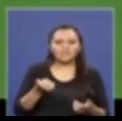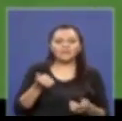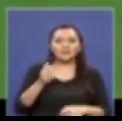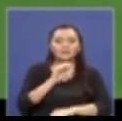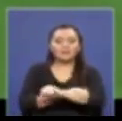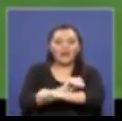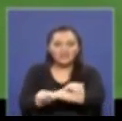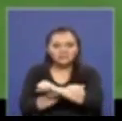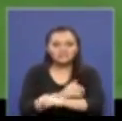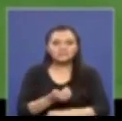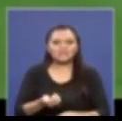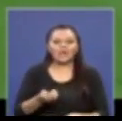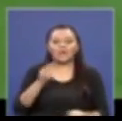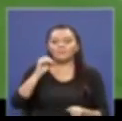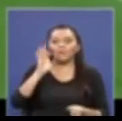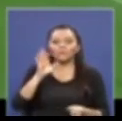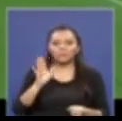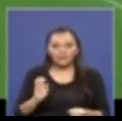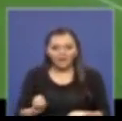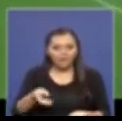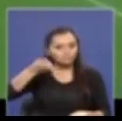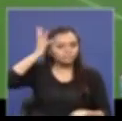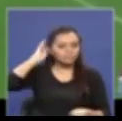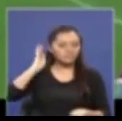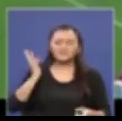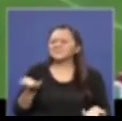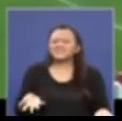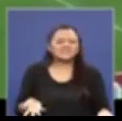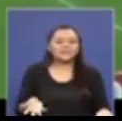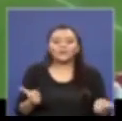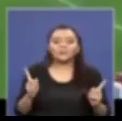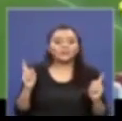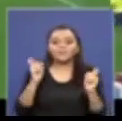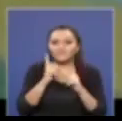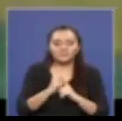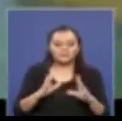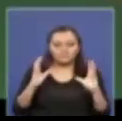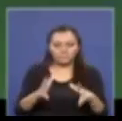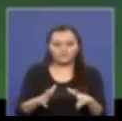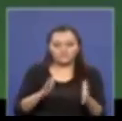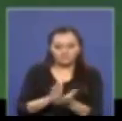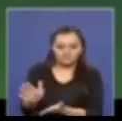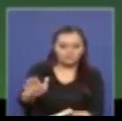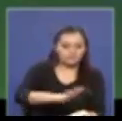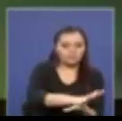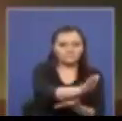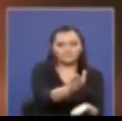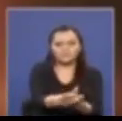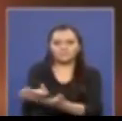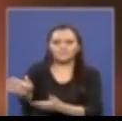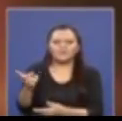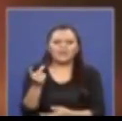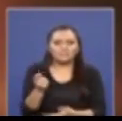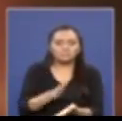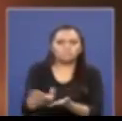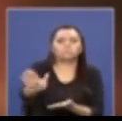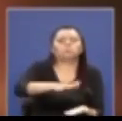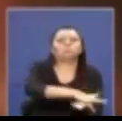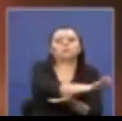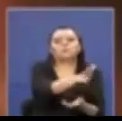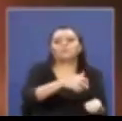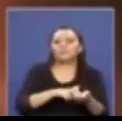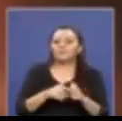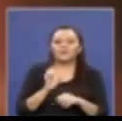Valencia. O sea, era difícil hacer ese juego con pelota a ras de piso, rápida,